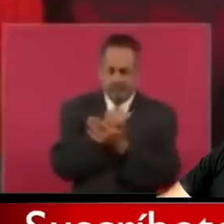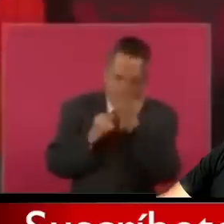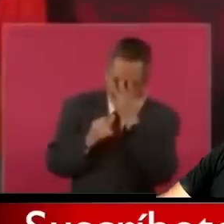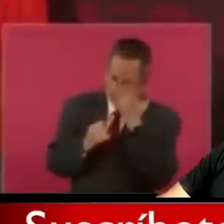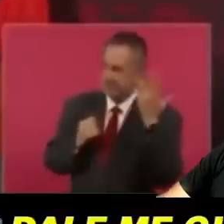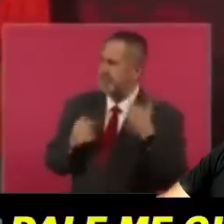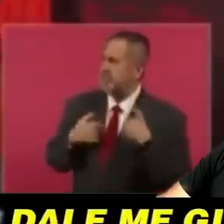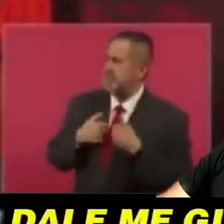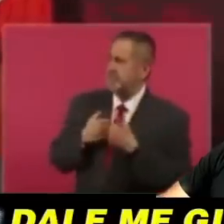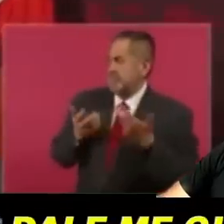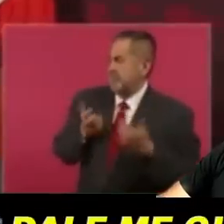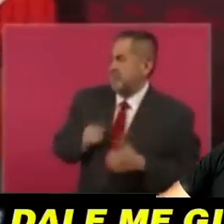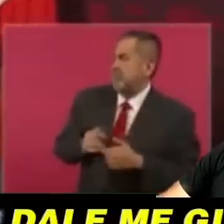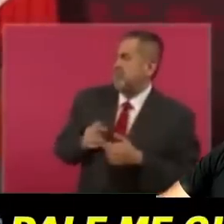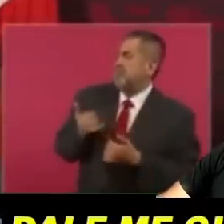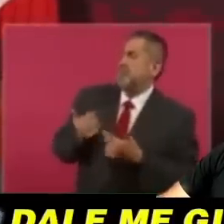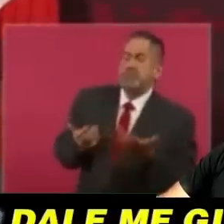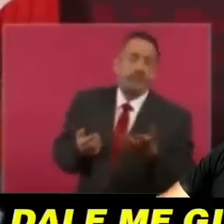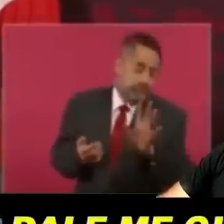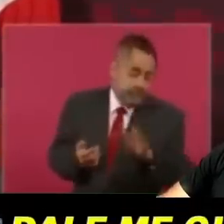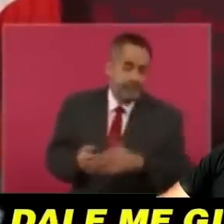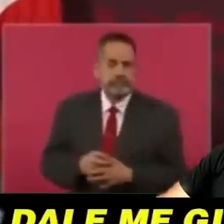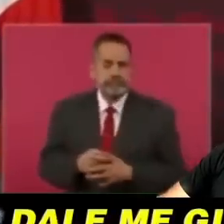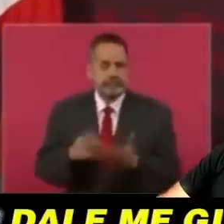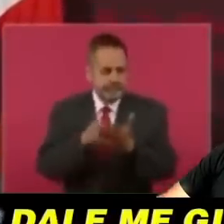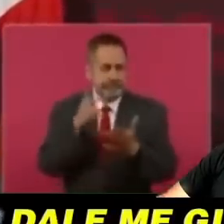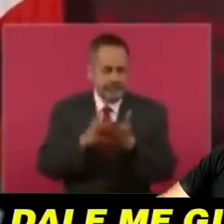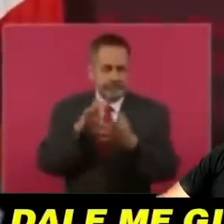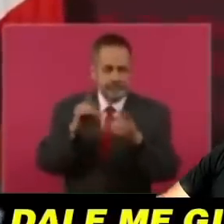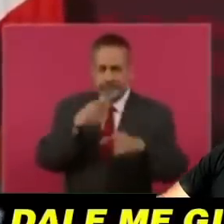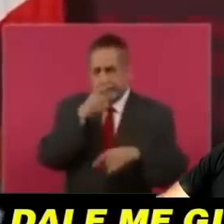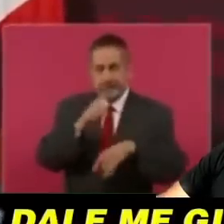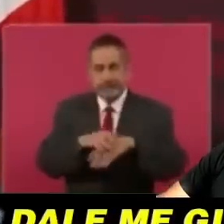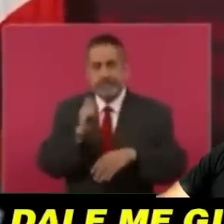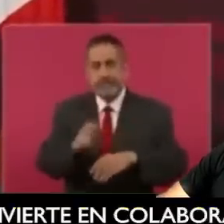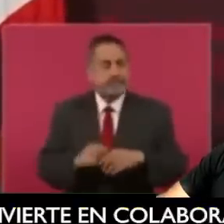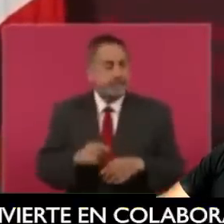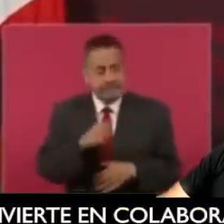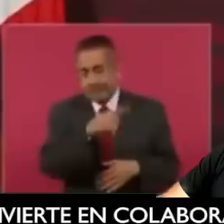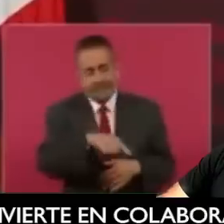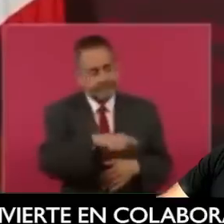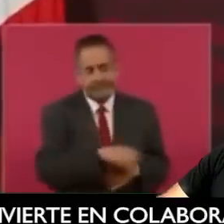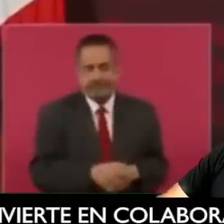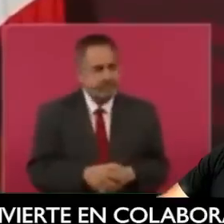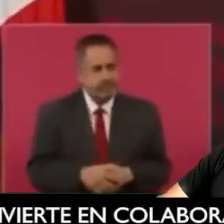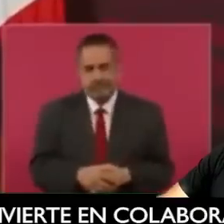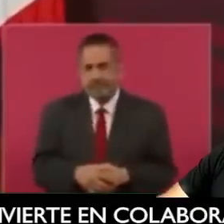que es. Porque hemos hablado del daño que causaron